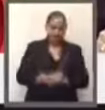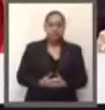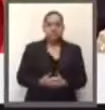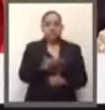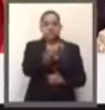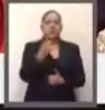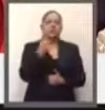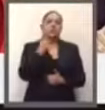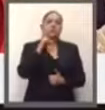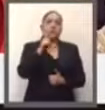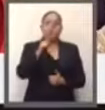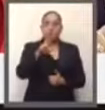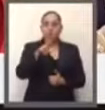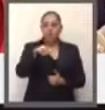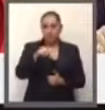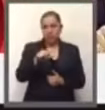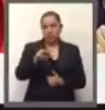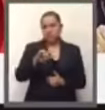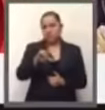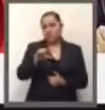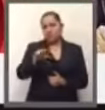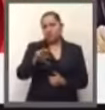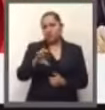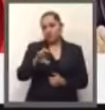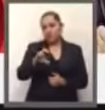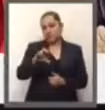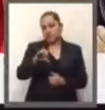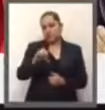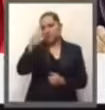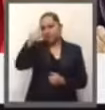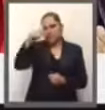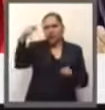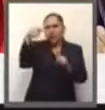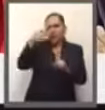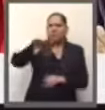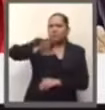Diputada Lorena Villavicencio, ¿con qué objeto?